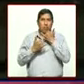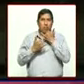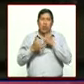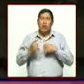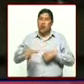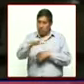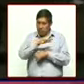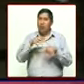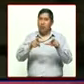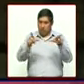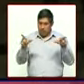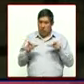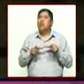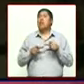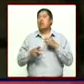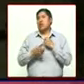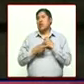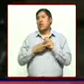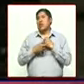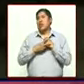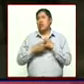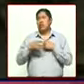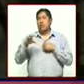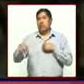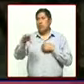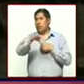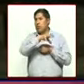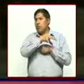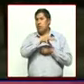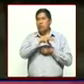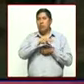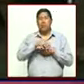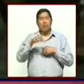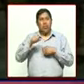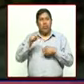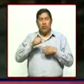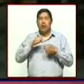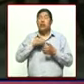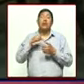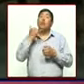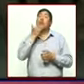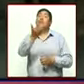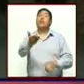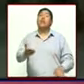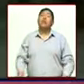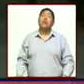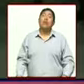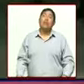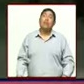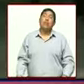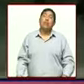este lugar, en el resguardo y en las cuatro esquinas. En ese sentido está cumpliendo e ingresos a Plaza Murillo. Te escuchamos, Walter.